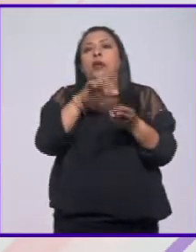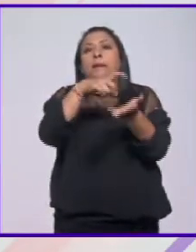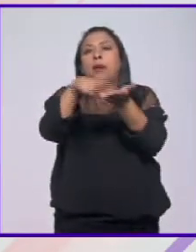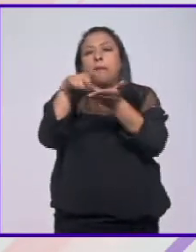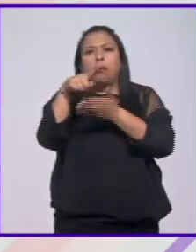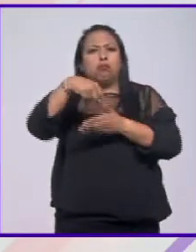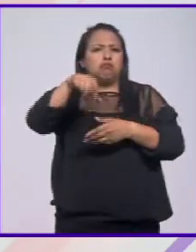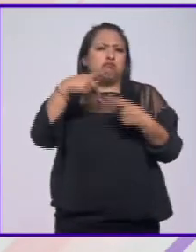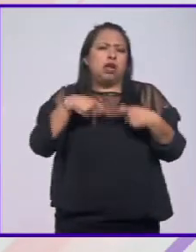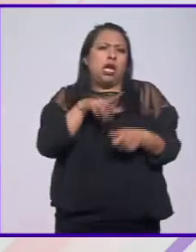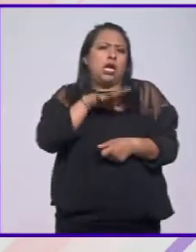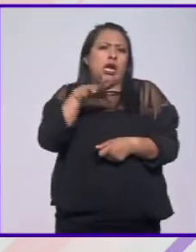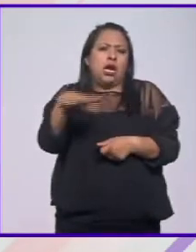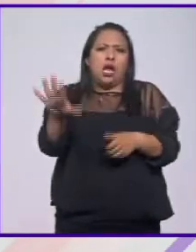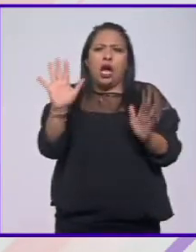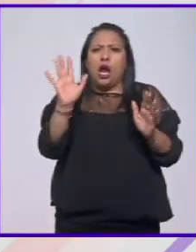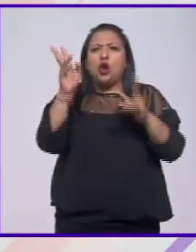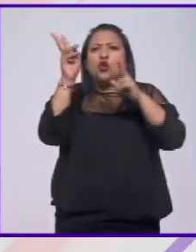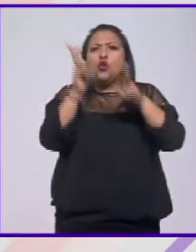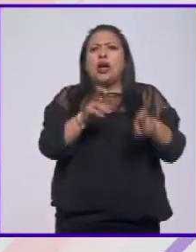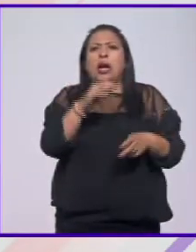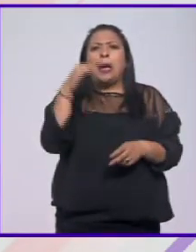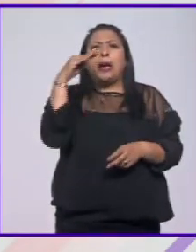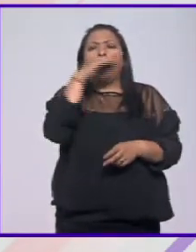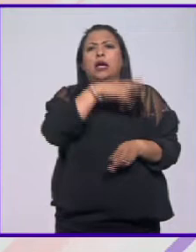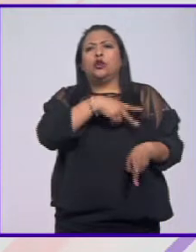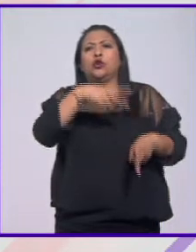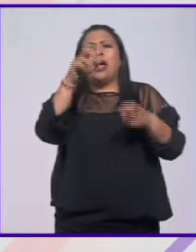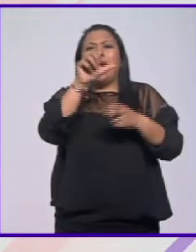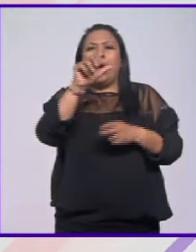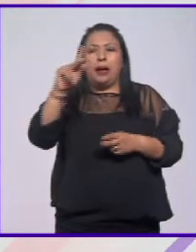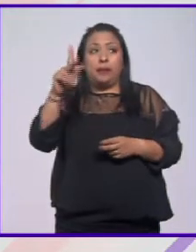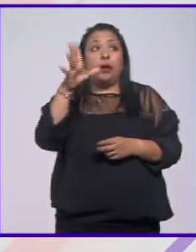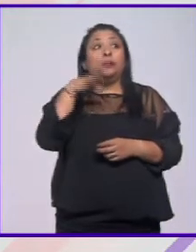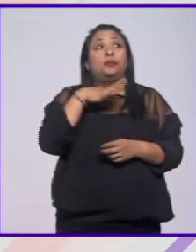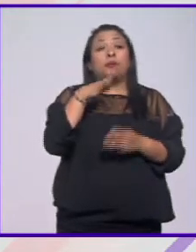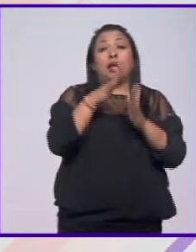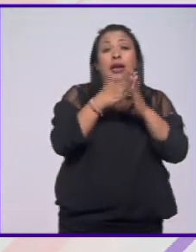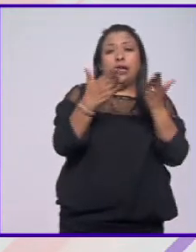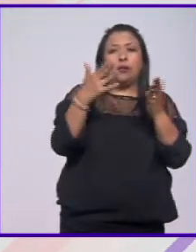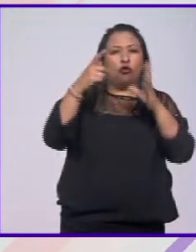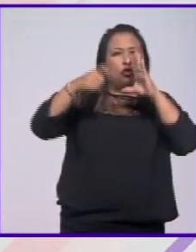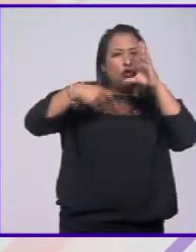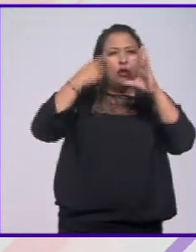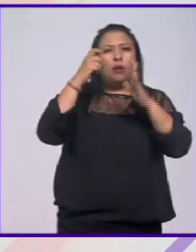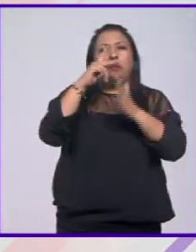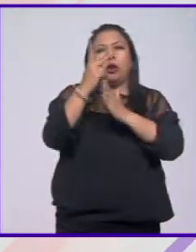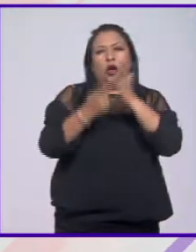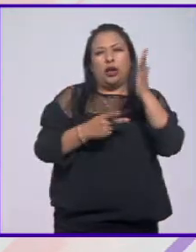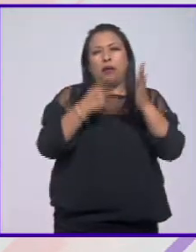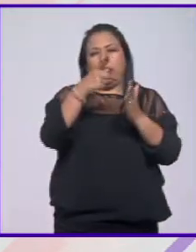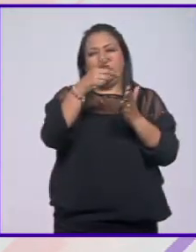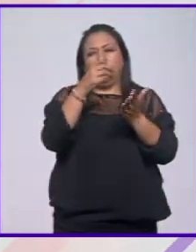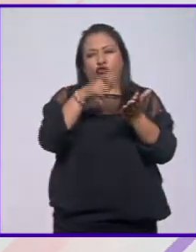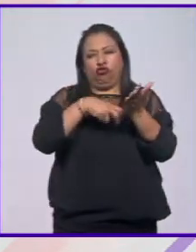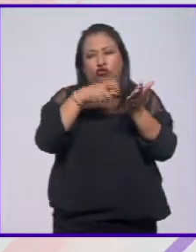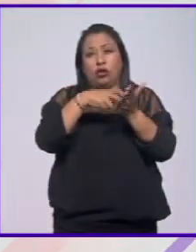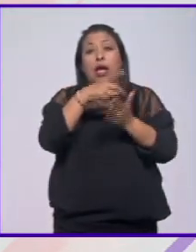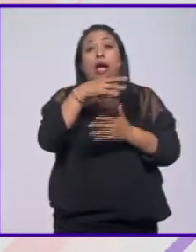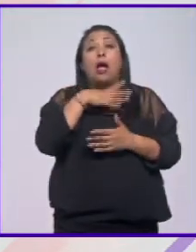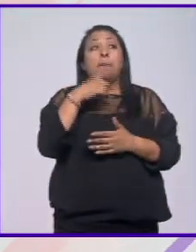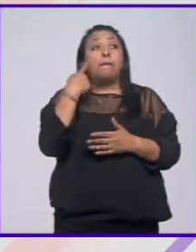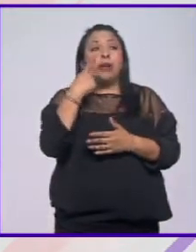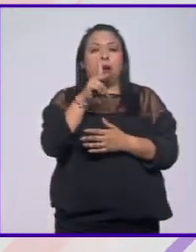el público en general en descargas gratuitas. Los libros, documentales y programas de la editorial pueden consultarse en la